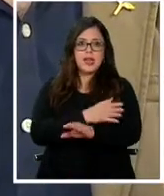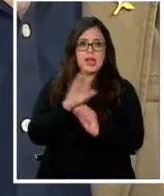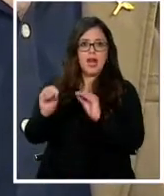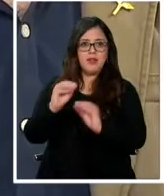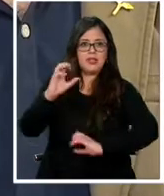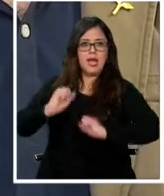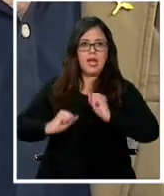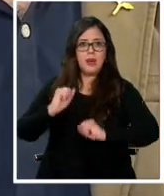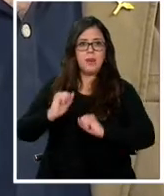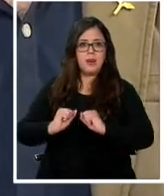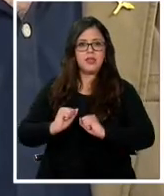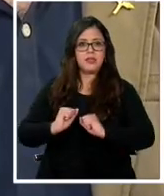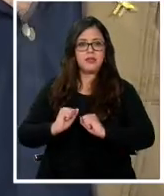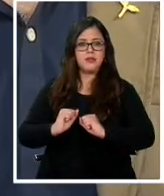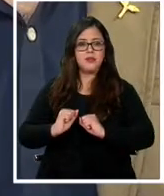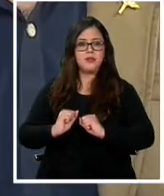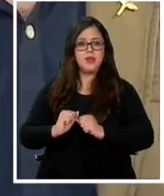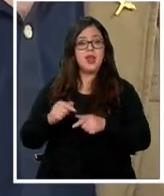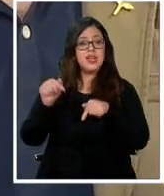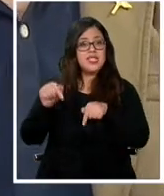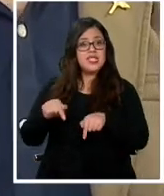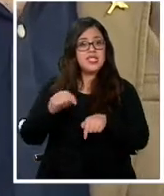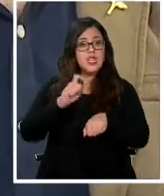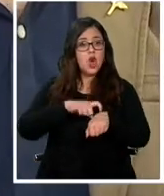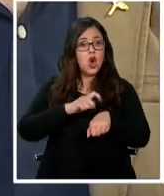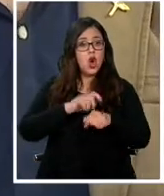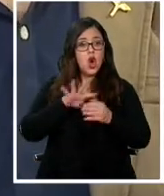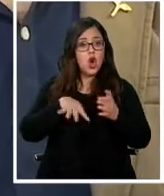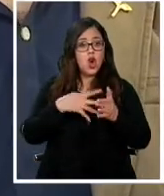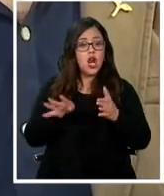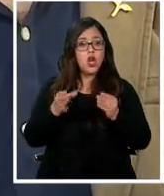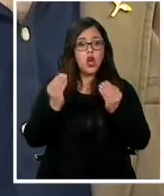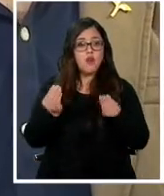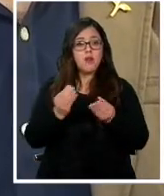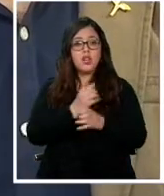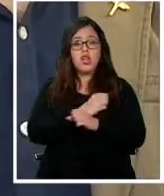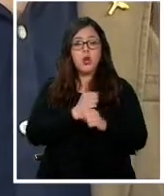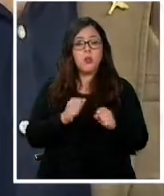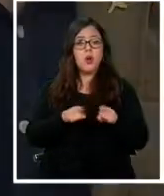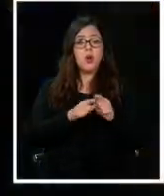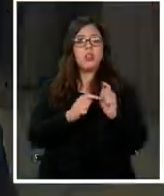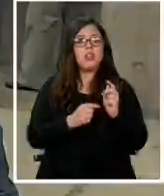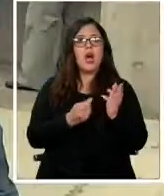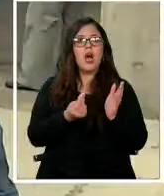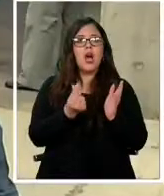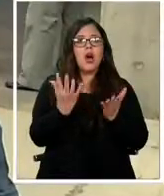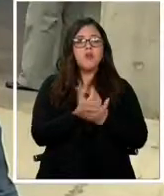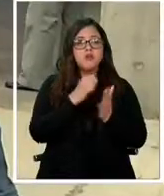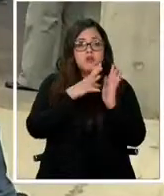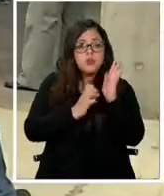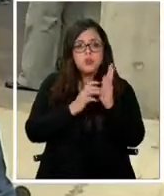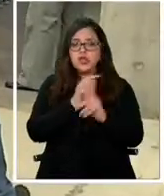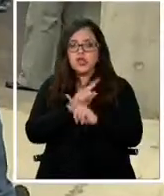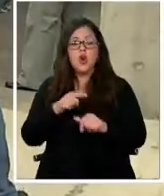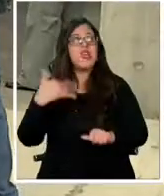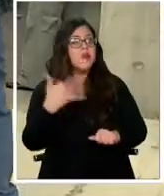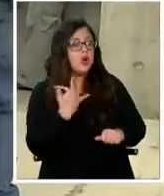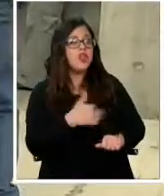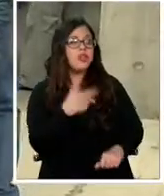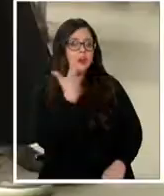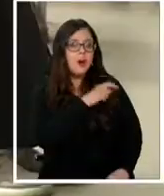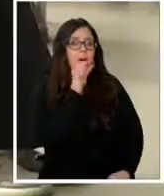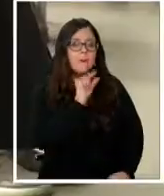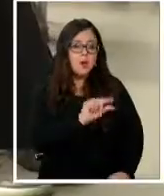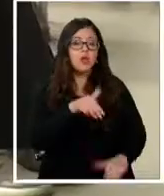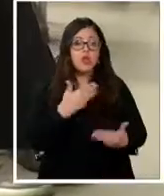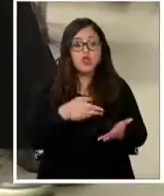anticipación al empleador. Ese horario evidentemente no puede ser descontado. Lo importante es ponerse al día cuanto antes